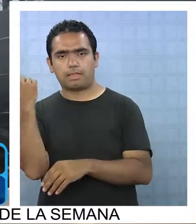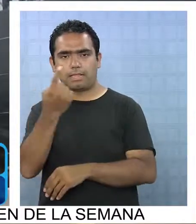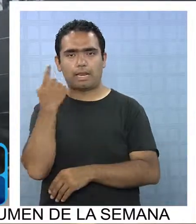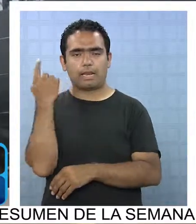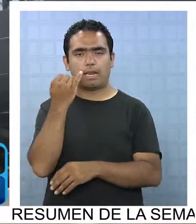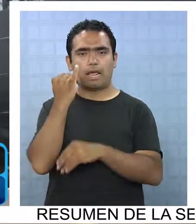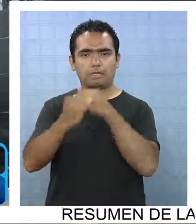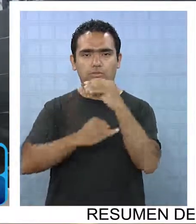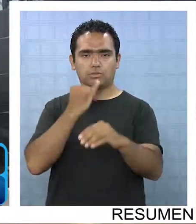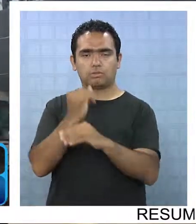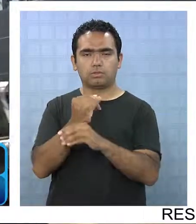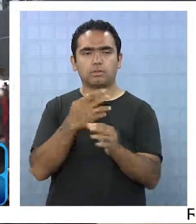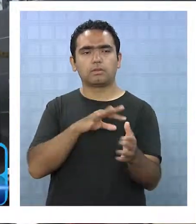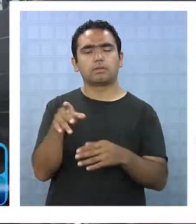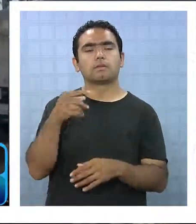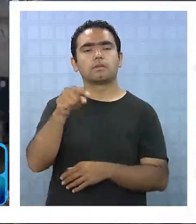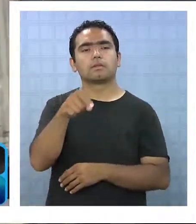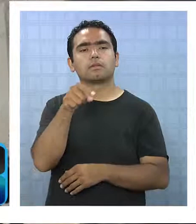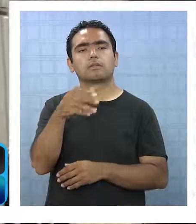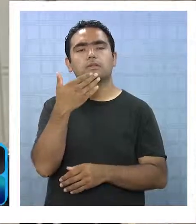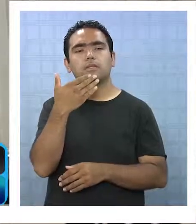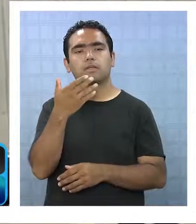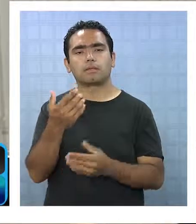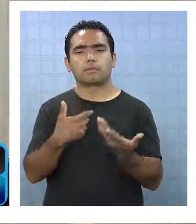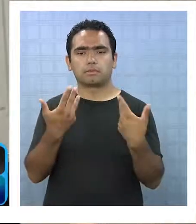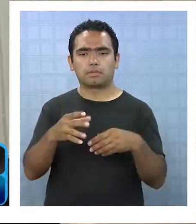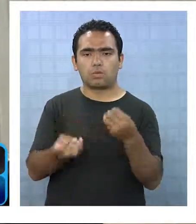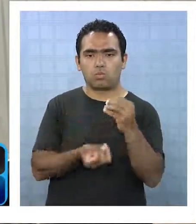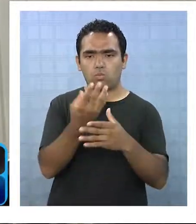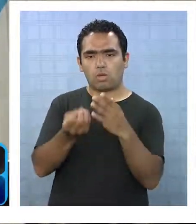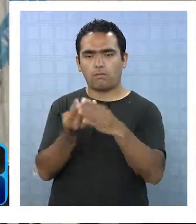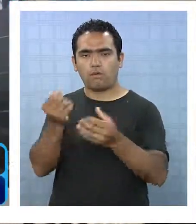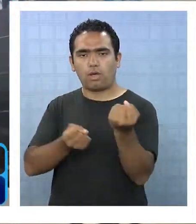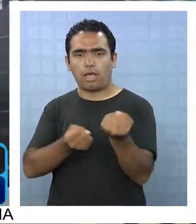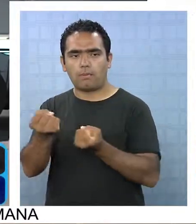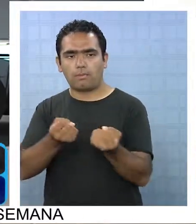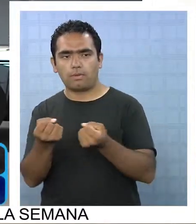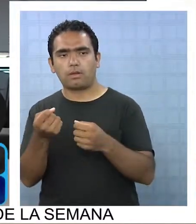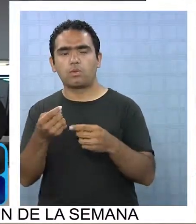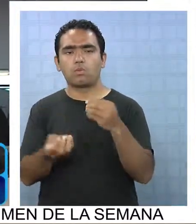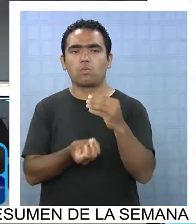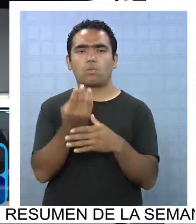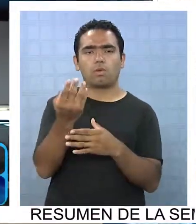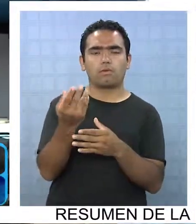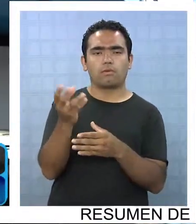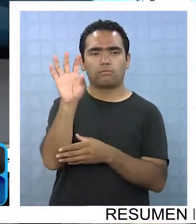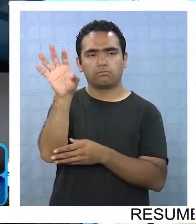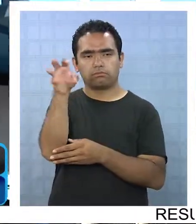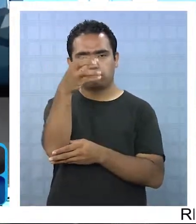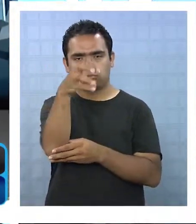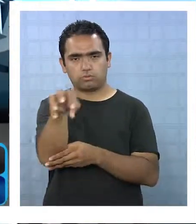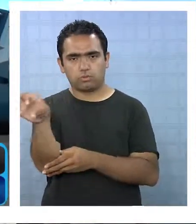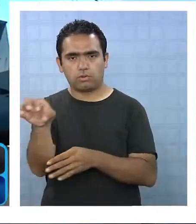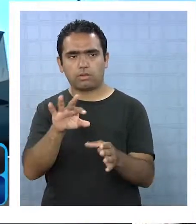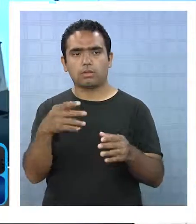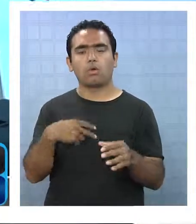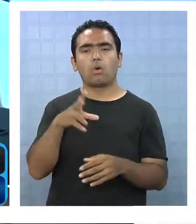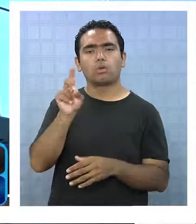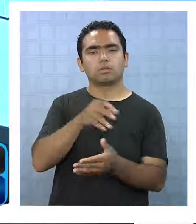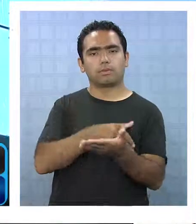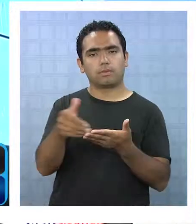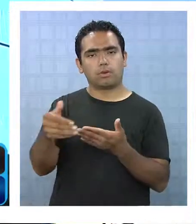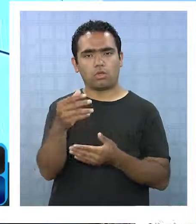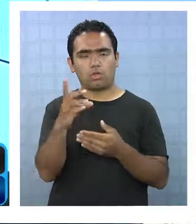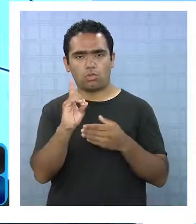grúas Superpost Panamax y además renovará 14 tractocamiones. La empresa anunció que invertirá 80 millones de